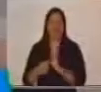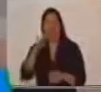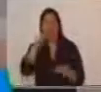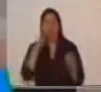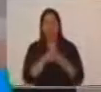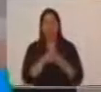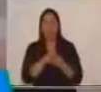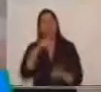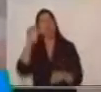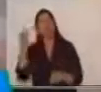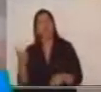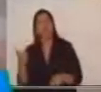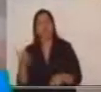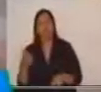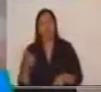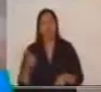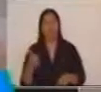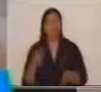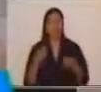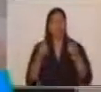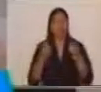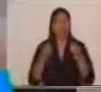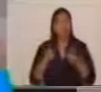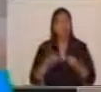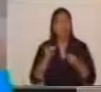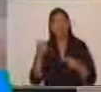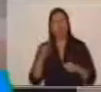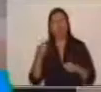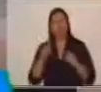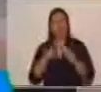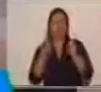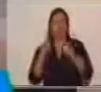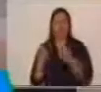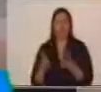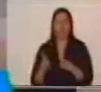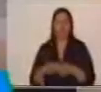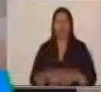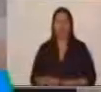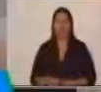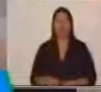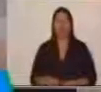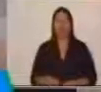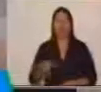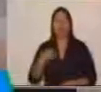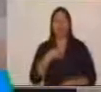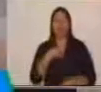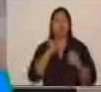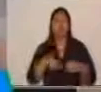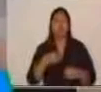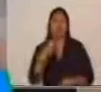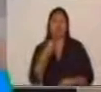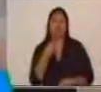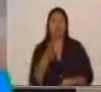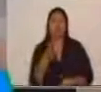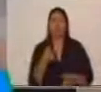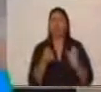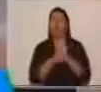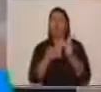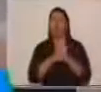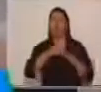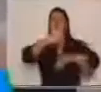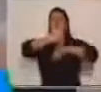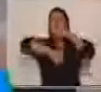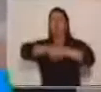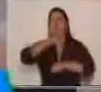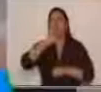populares, hay más obras populares. Podemos mencionar dentro de los más actuales a un autor como Federico García